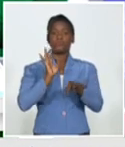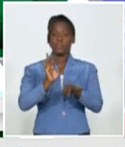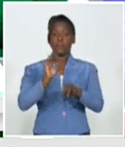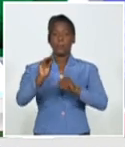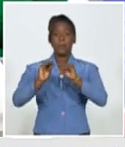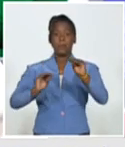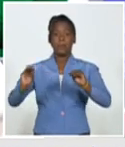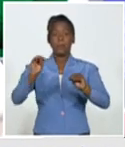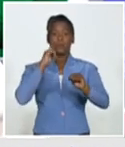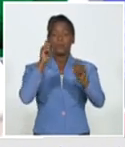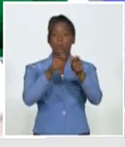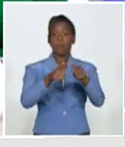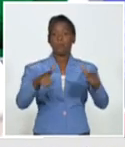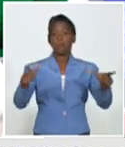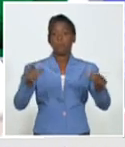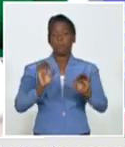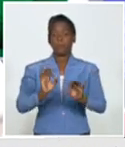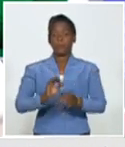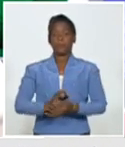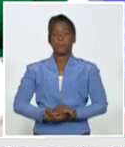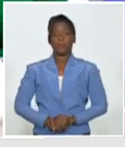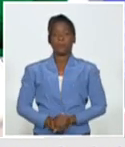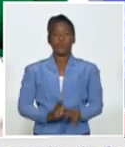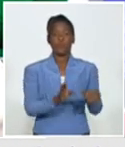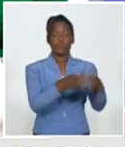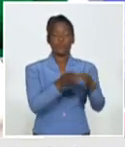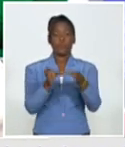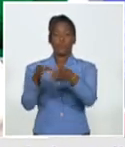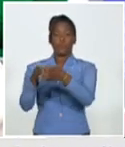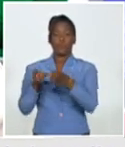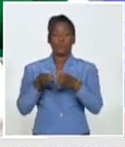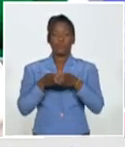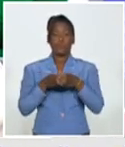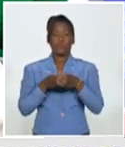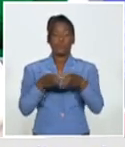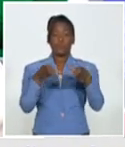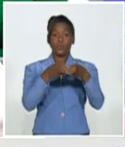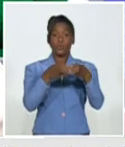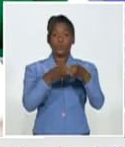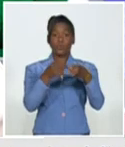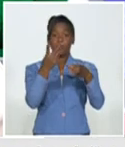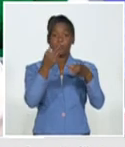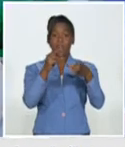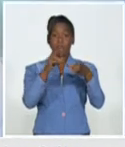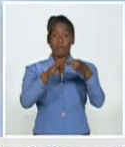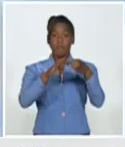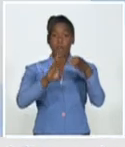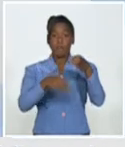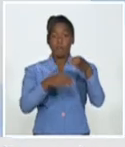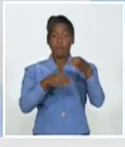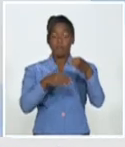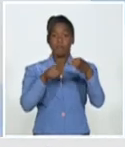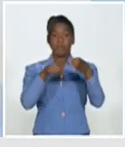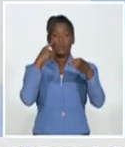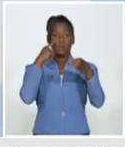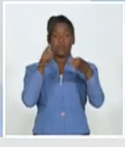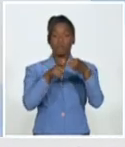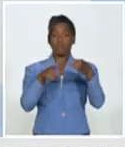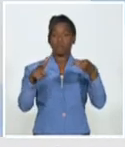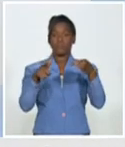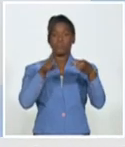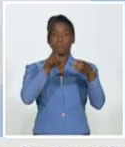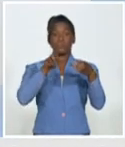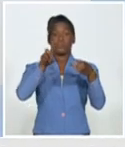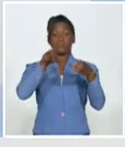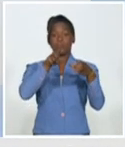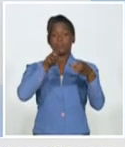Por grupos de edades, los menores de 20 años no disminuyen, 136 ayer, el